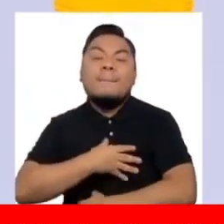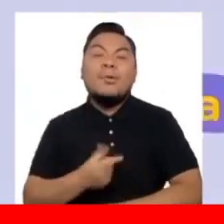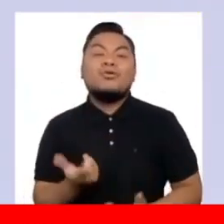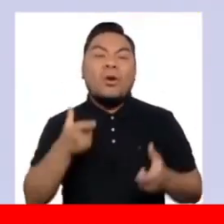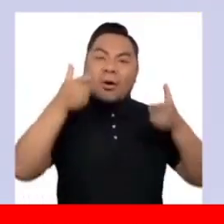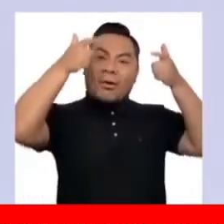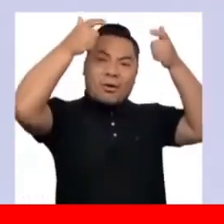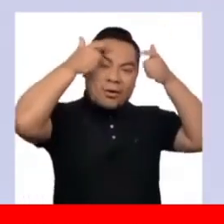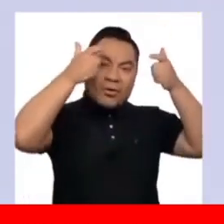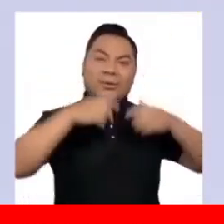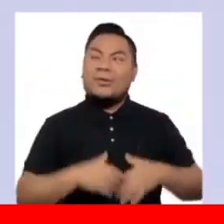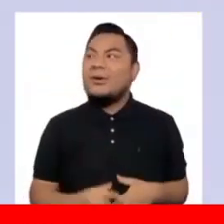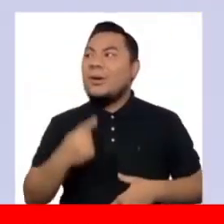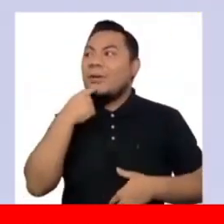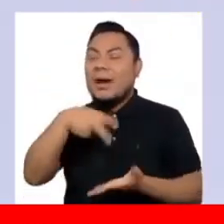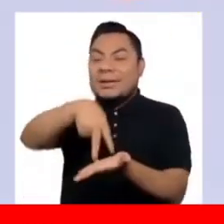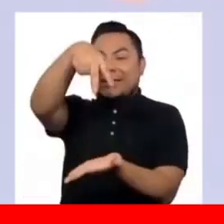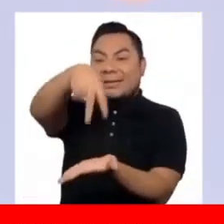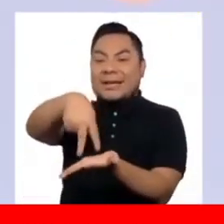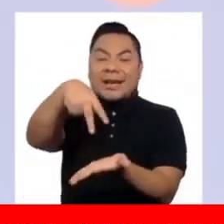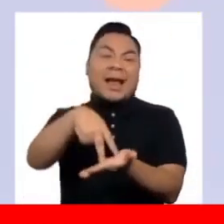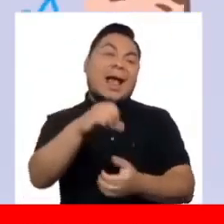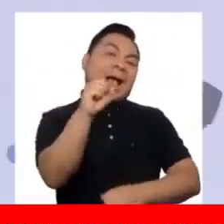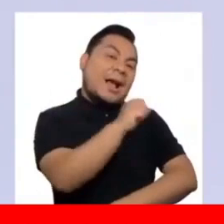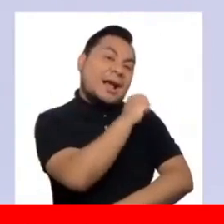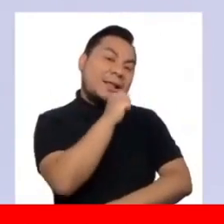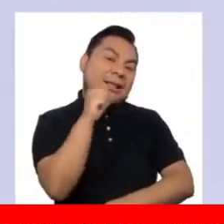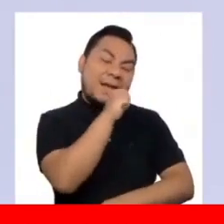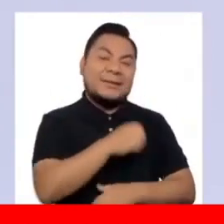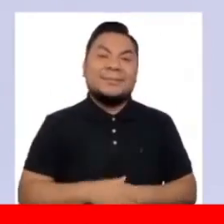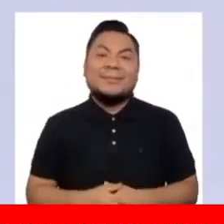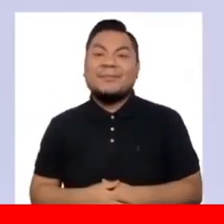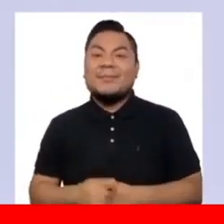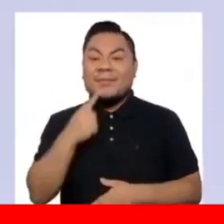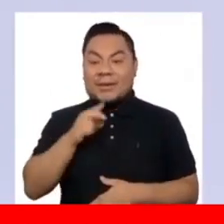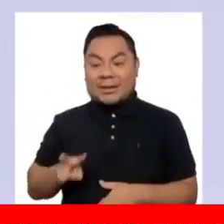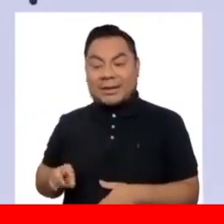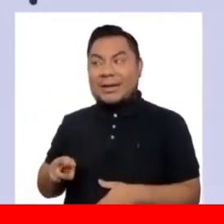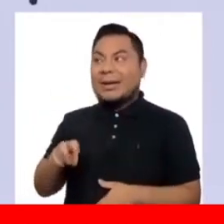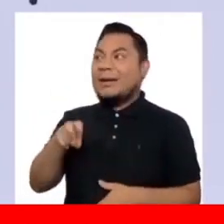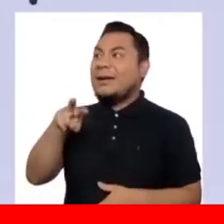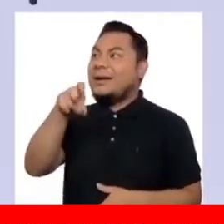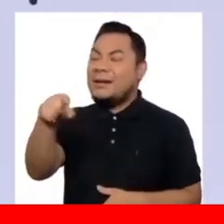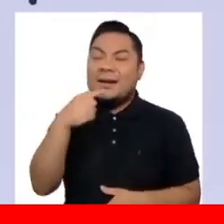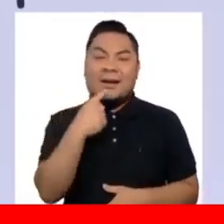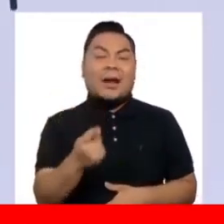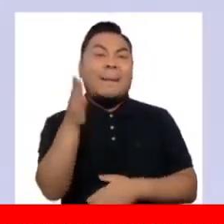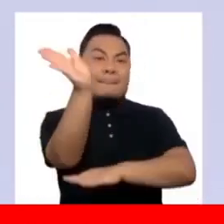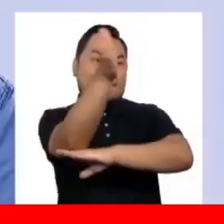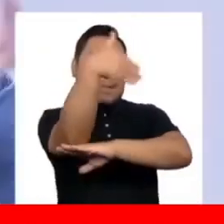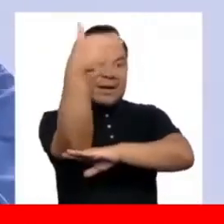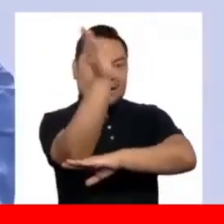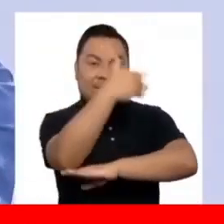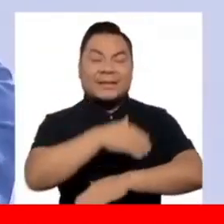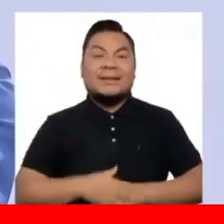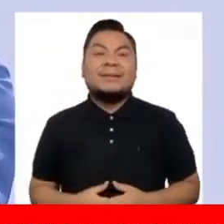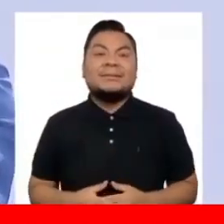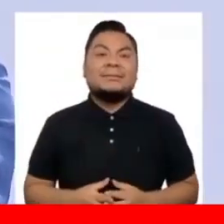corona. Saltar, cantar. Escalera, bandera.